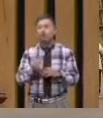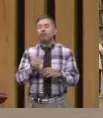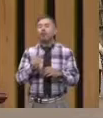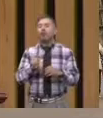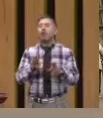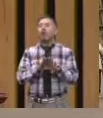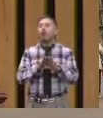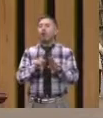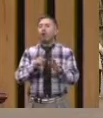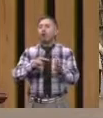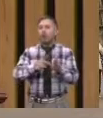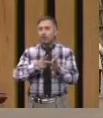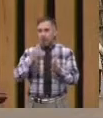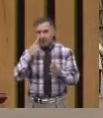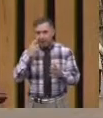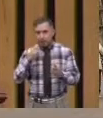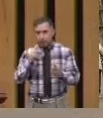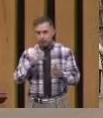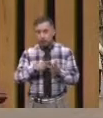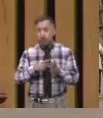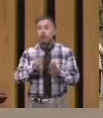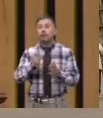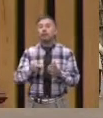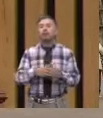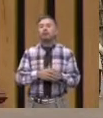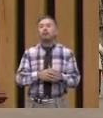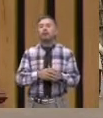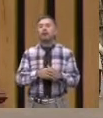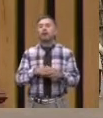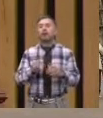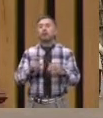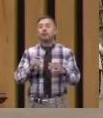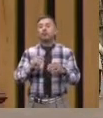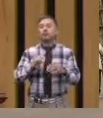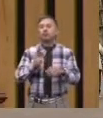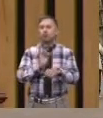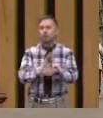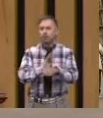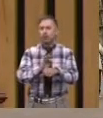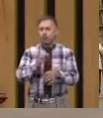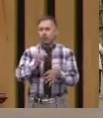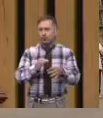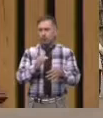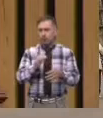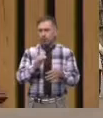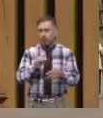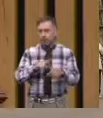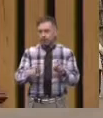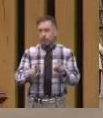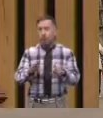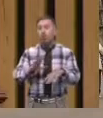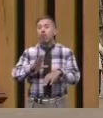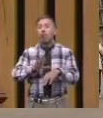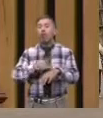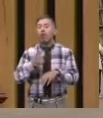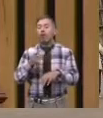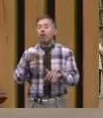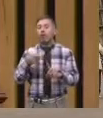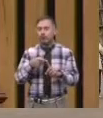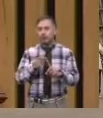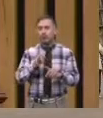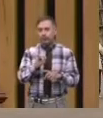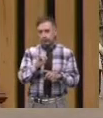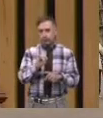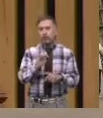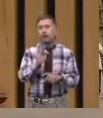reincidencia. Ello evidencia que no se surte el elemento del mismo bien jurídico tutelado, puesto que, aunque se alude a la violación del